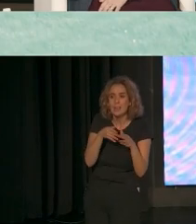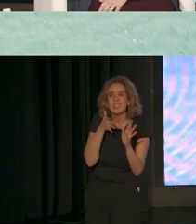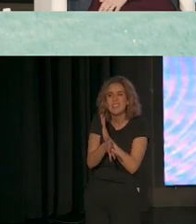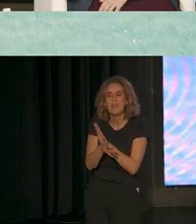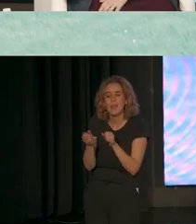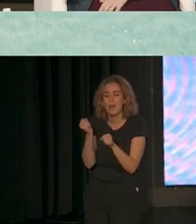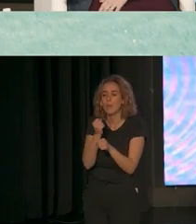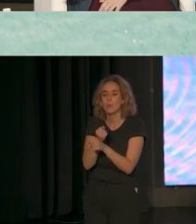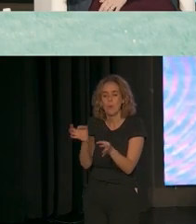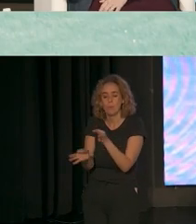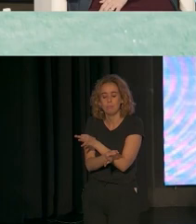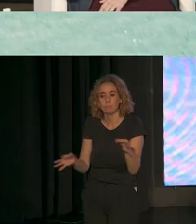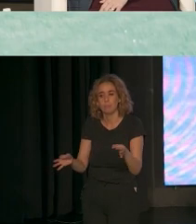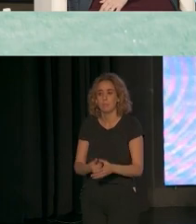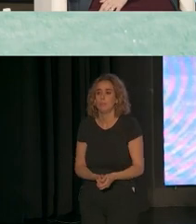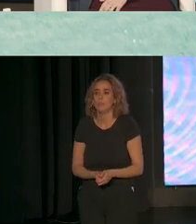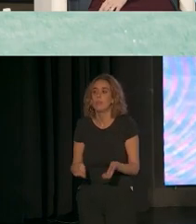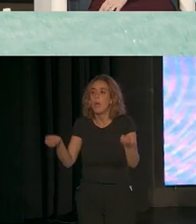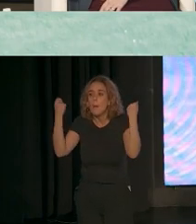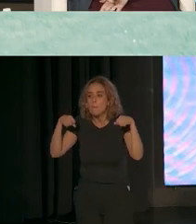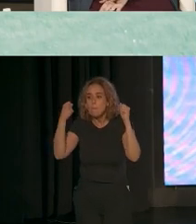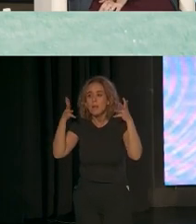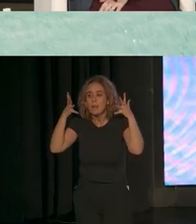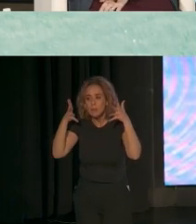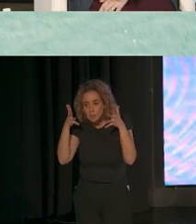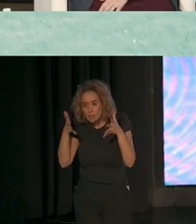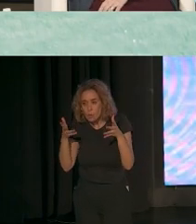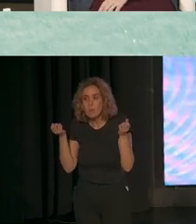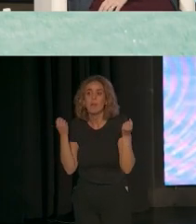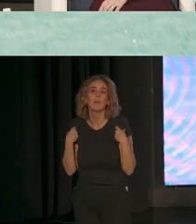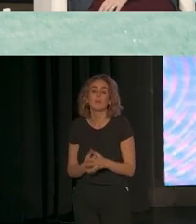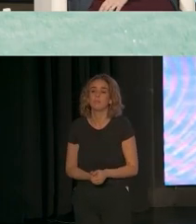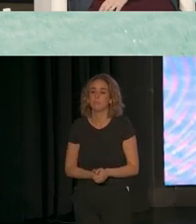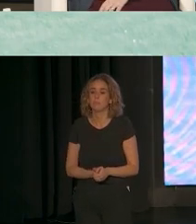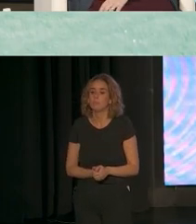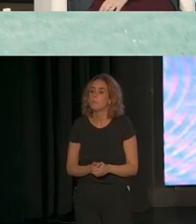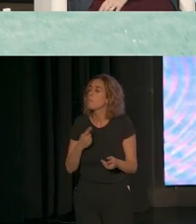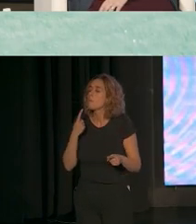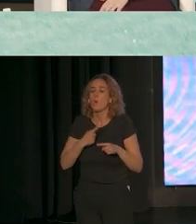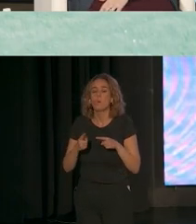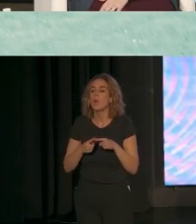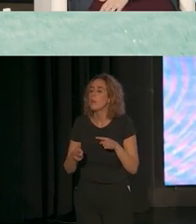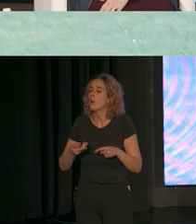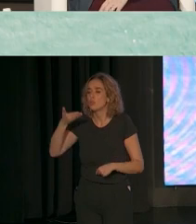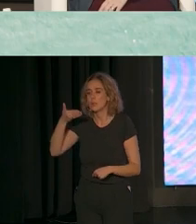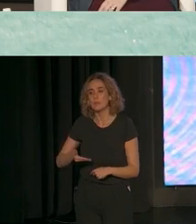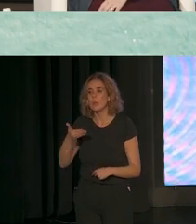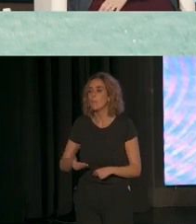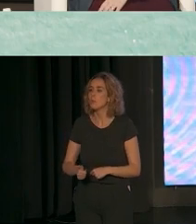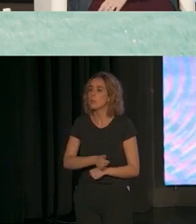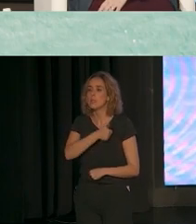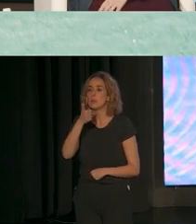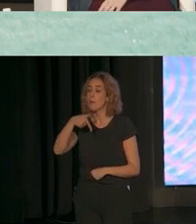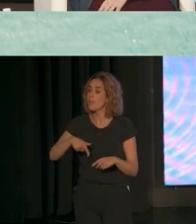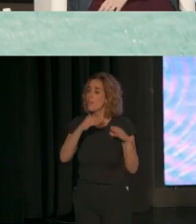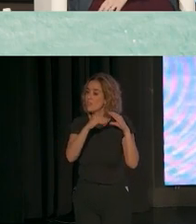que las prácticas recomendadas en acción. Una de las cosas más importantes, como muestra